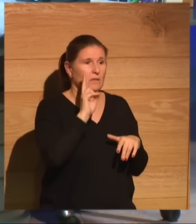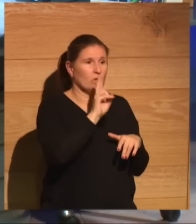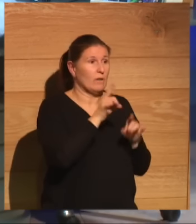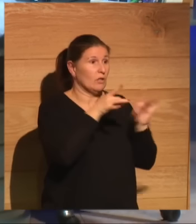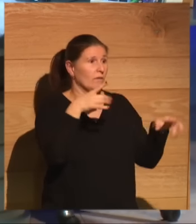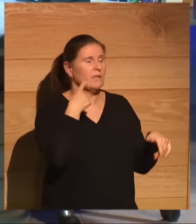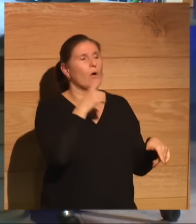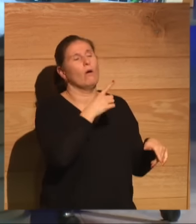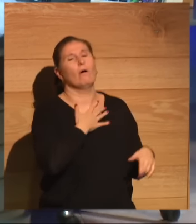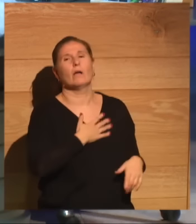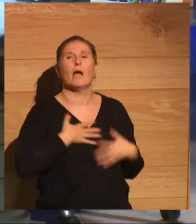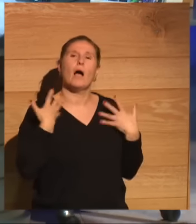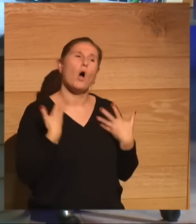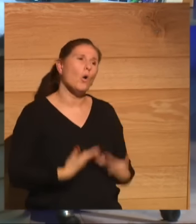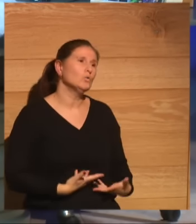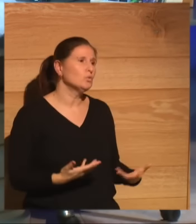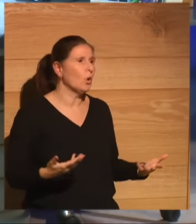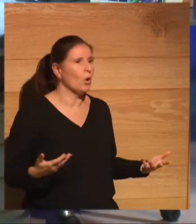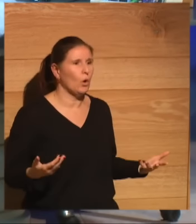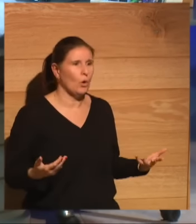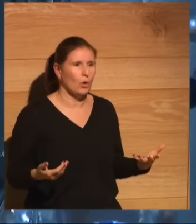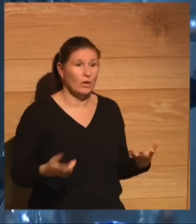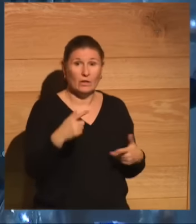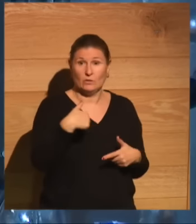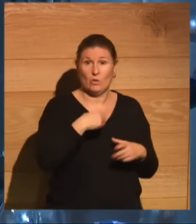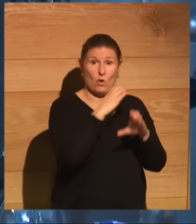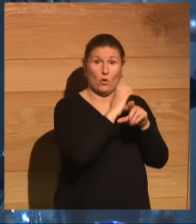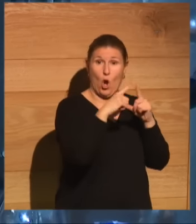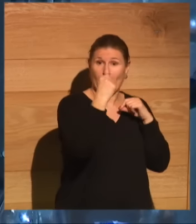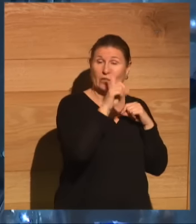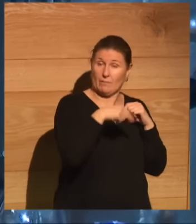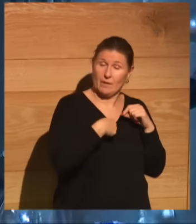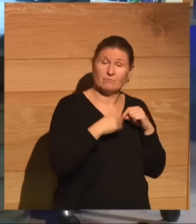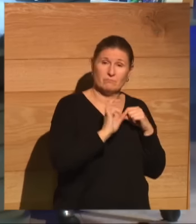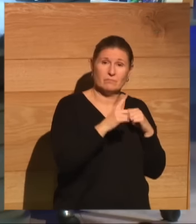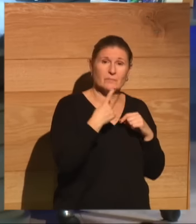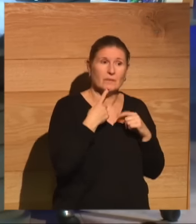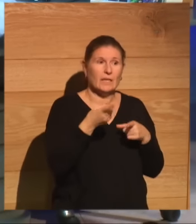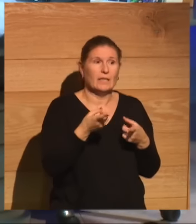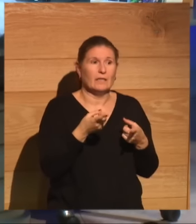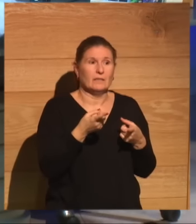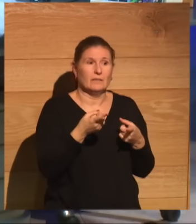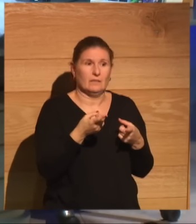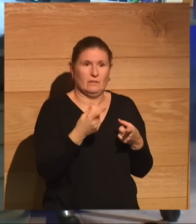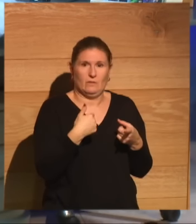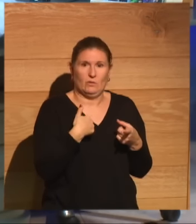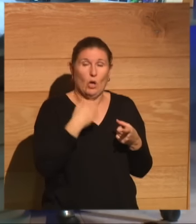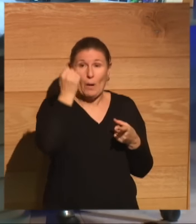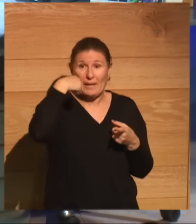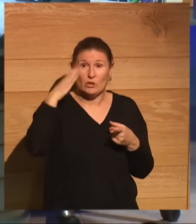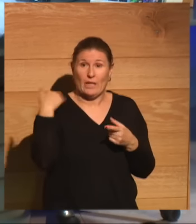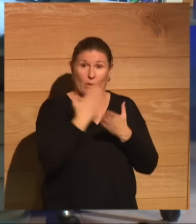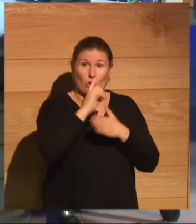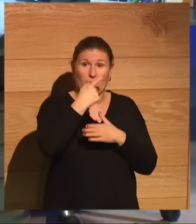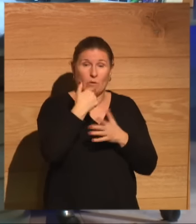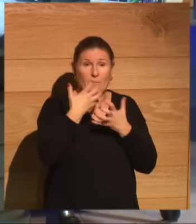gusto! A mí me burruño, Javi, me burruño. A mí me pasa en los mangas, sí. Yo lo he contado muchas veces, yo nunca aprobé prehistoria de primero porque